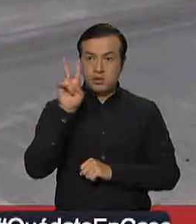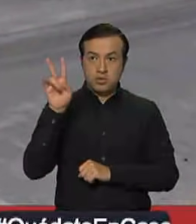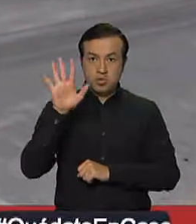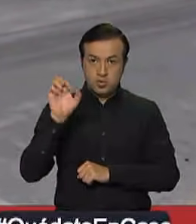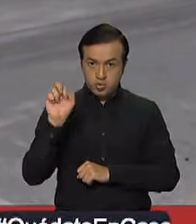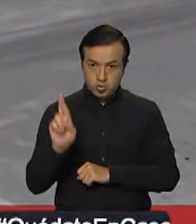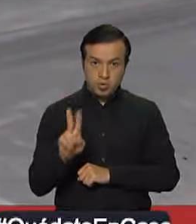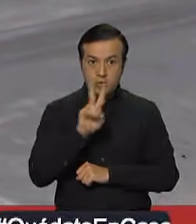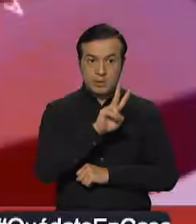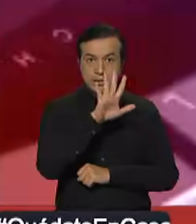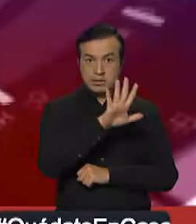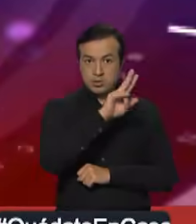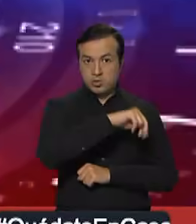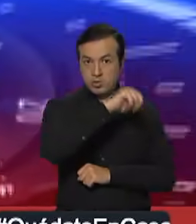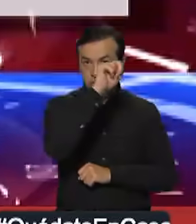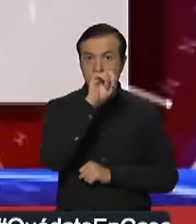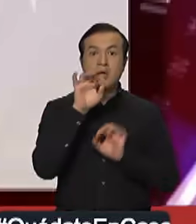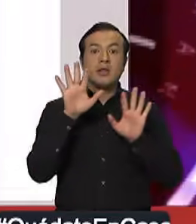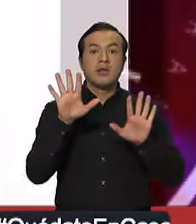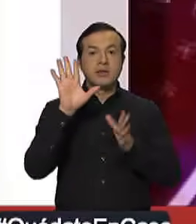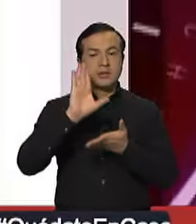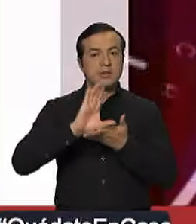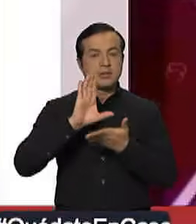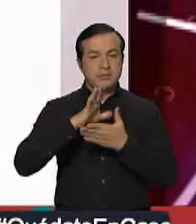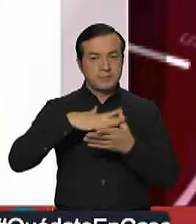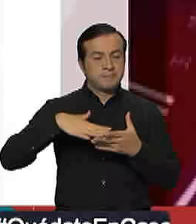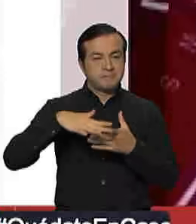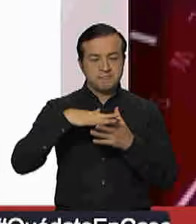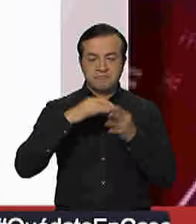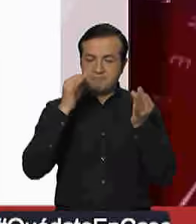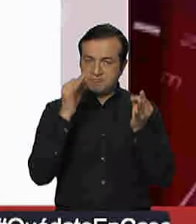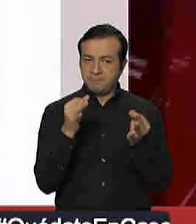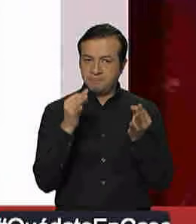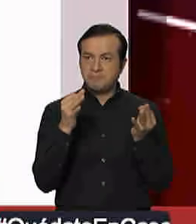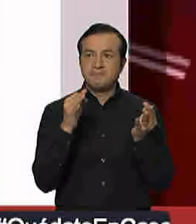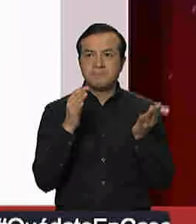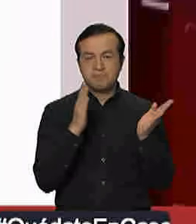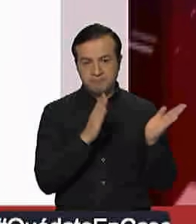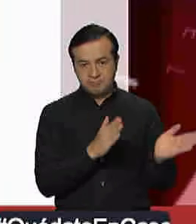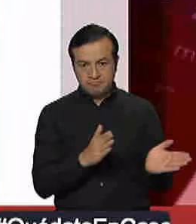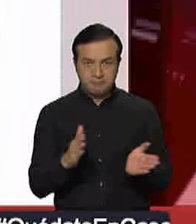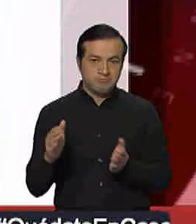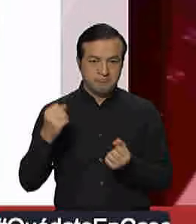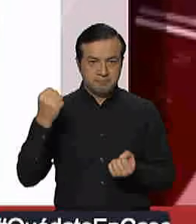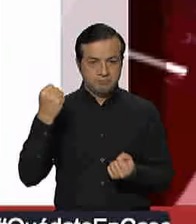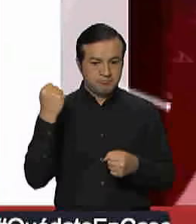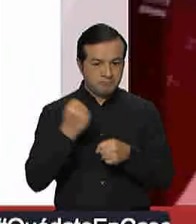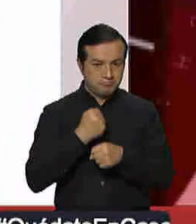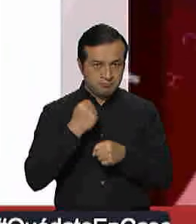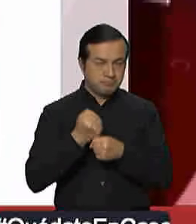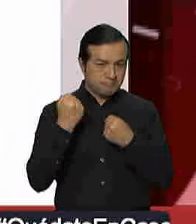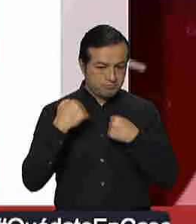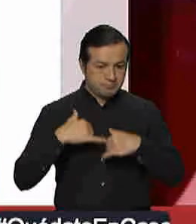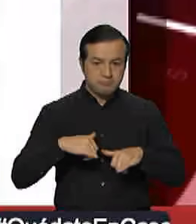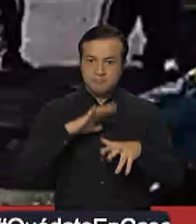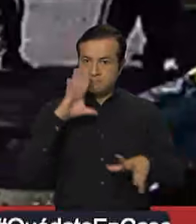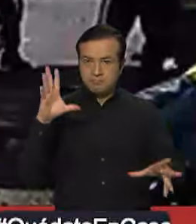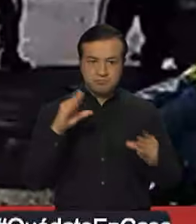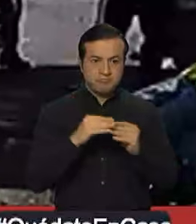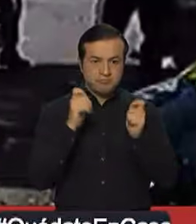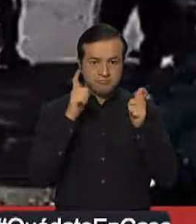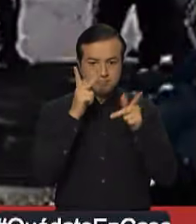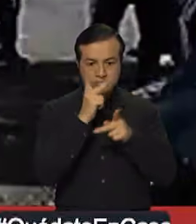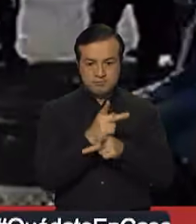sur, 25 en el norte y 10 en el centro, para asegurar un retorno seguro a las operaciones. La EMOP tomó todas las